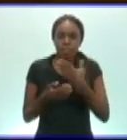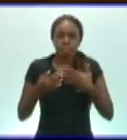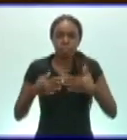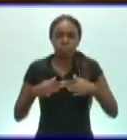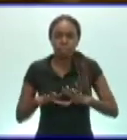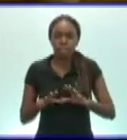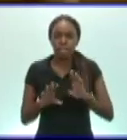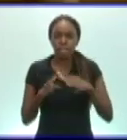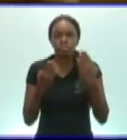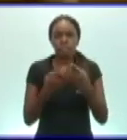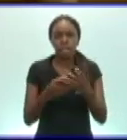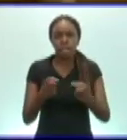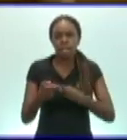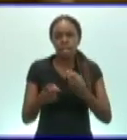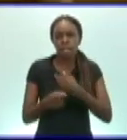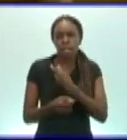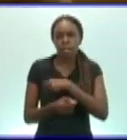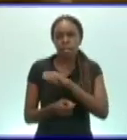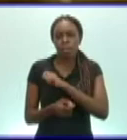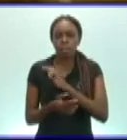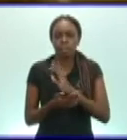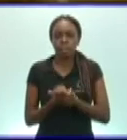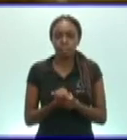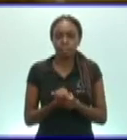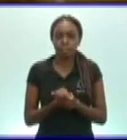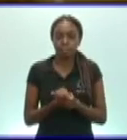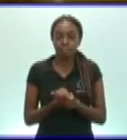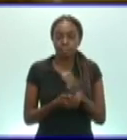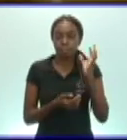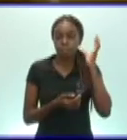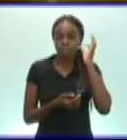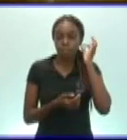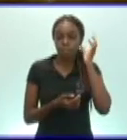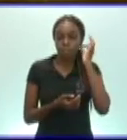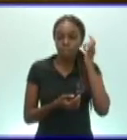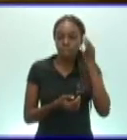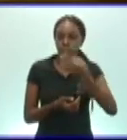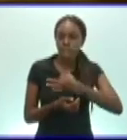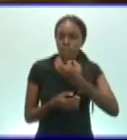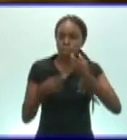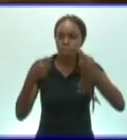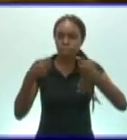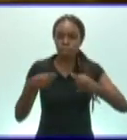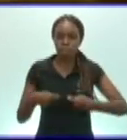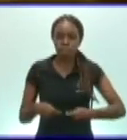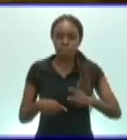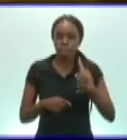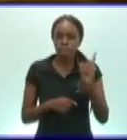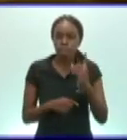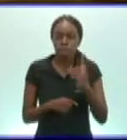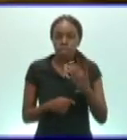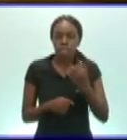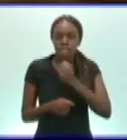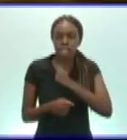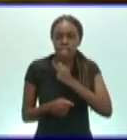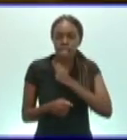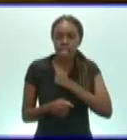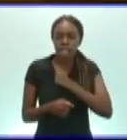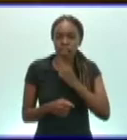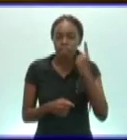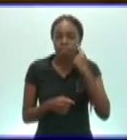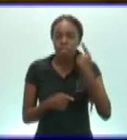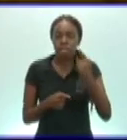las autoridades coloniales. Ana encara al oficial y firme le responde que prefiere ver a su esposo